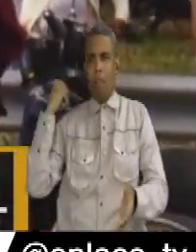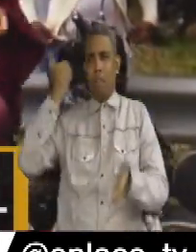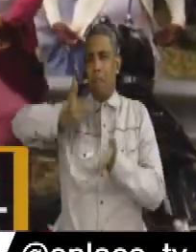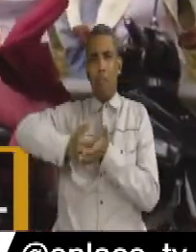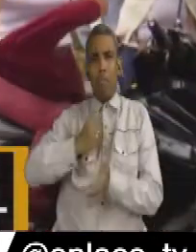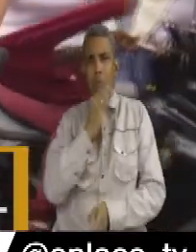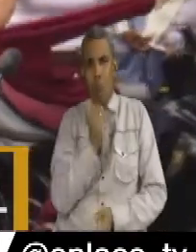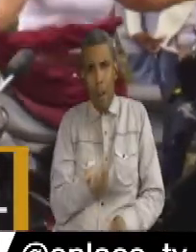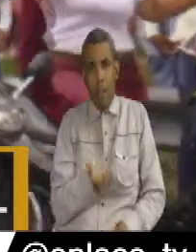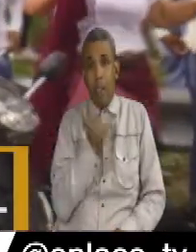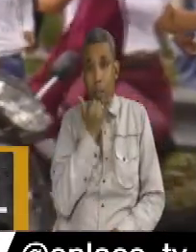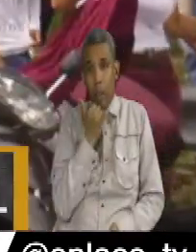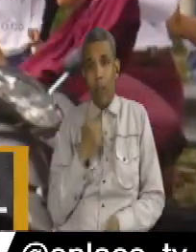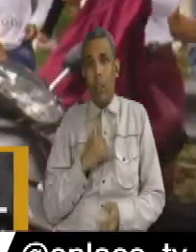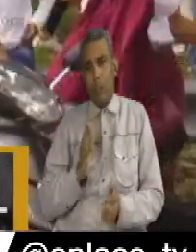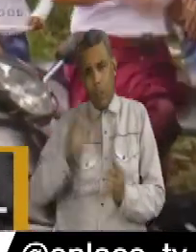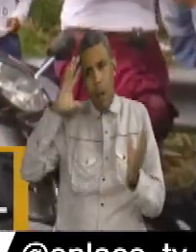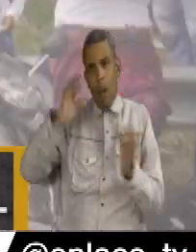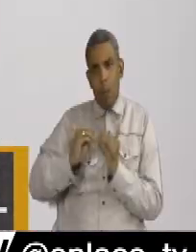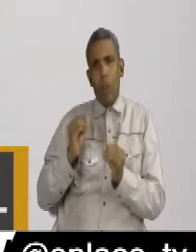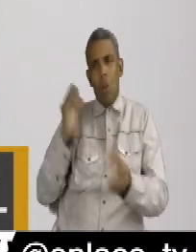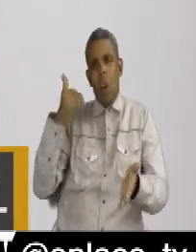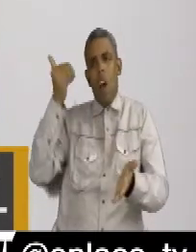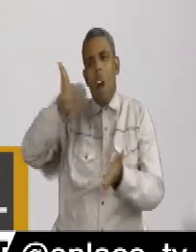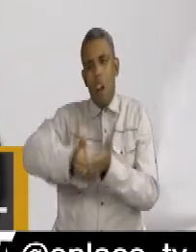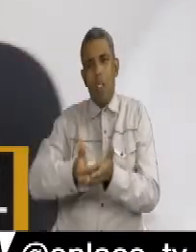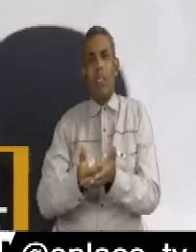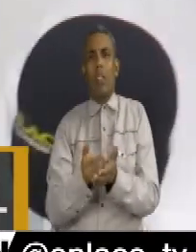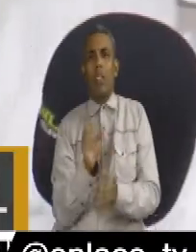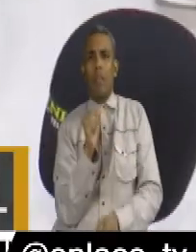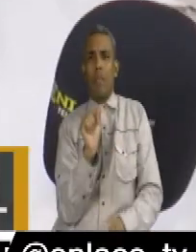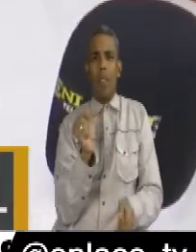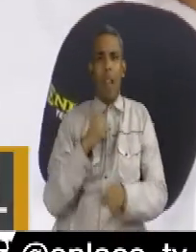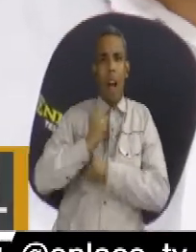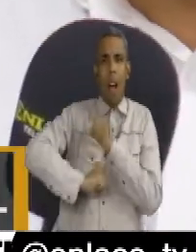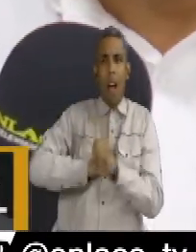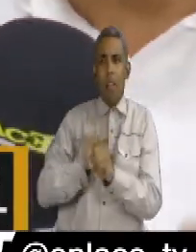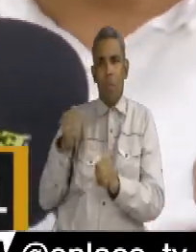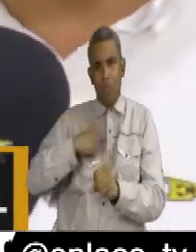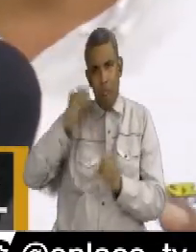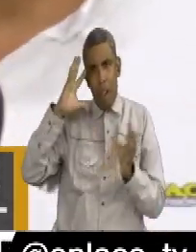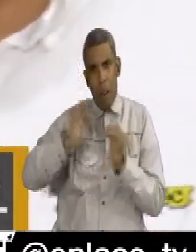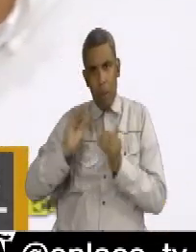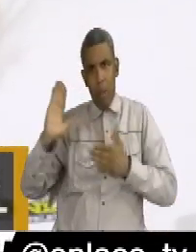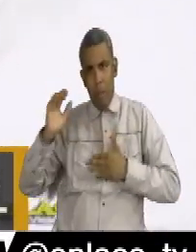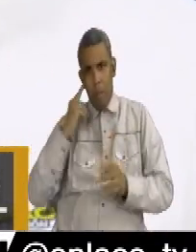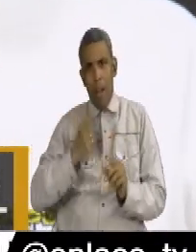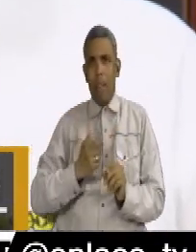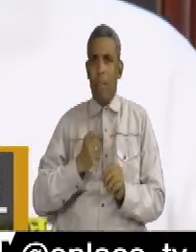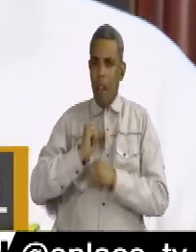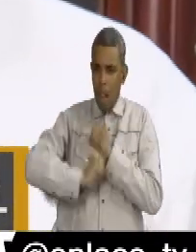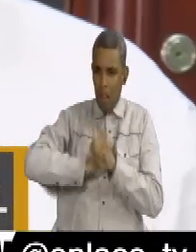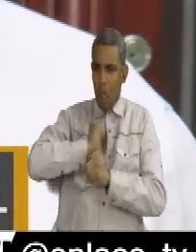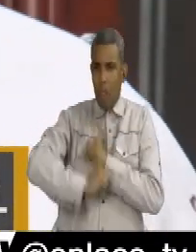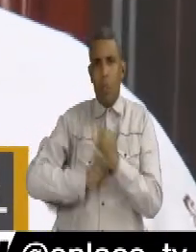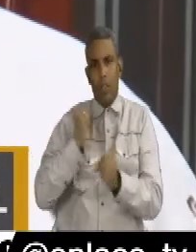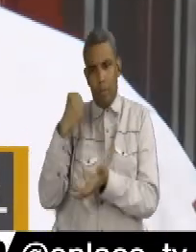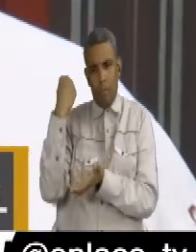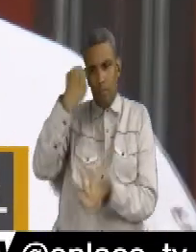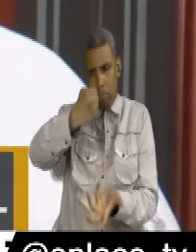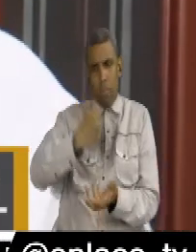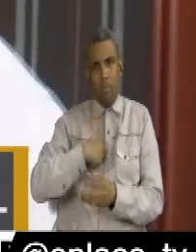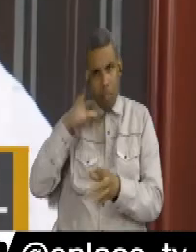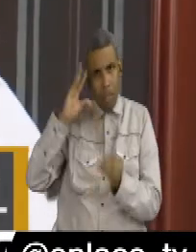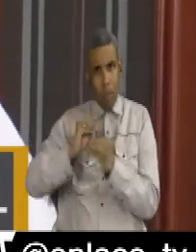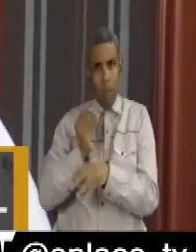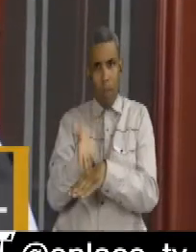comunidades quien defiendan el proyecto de educación pública. Bien, el pronunciamiento de la CUT, justamente cuando hoy los maestros en Bogotá, más de